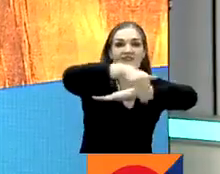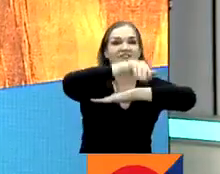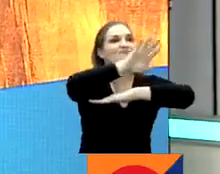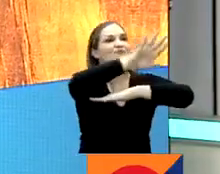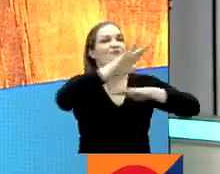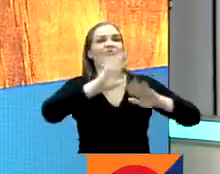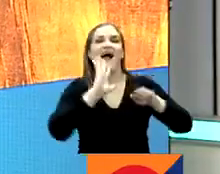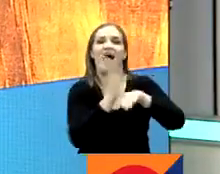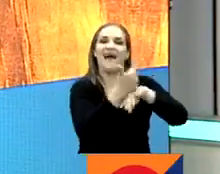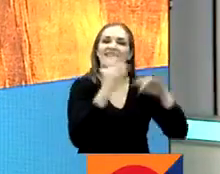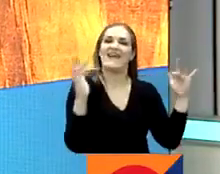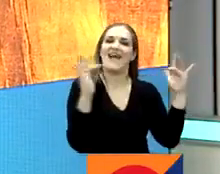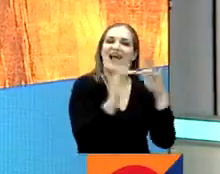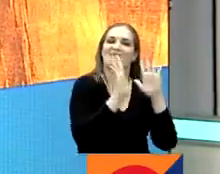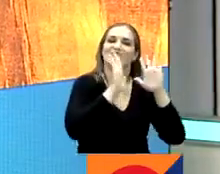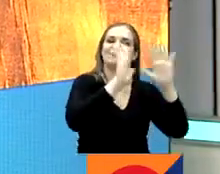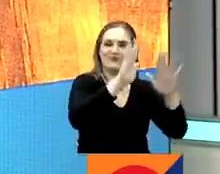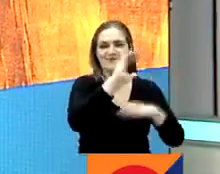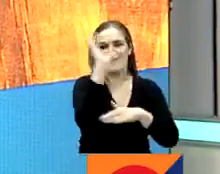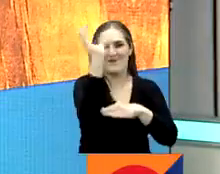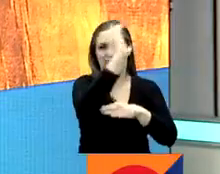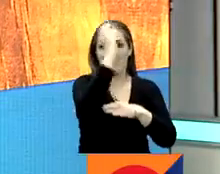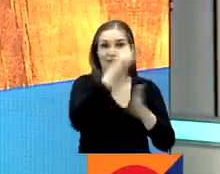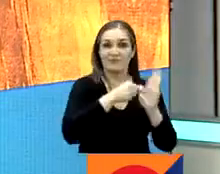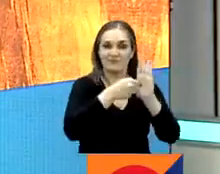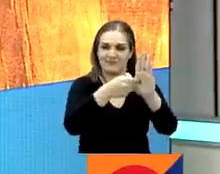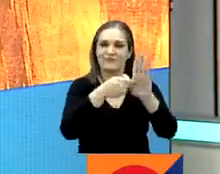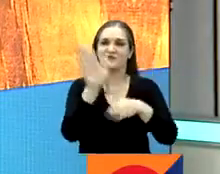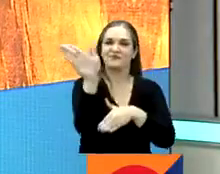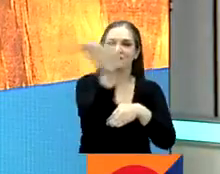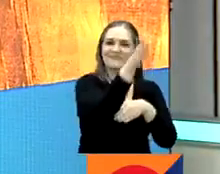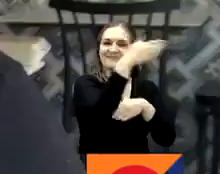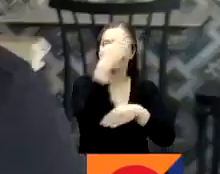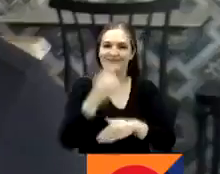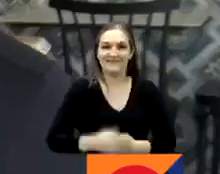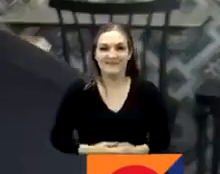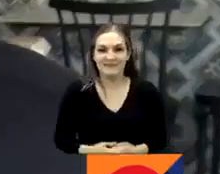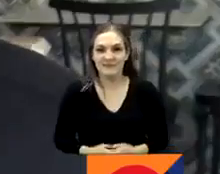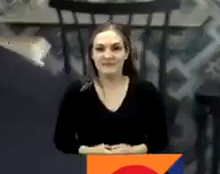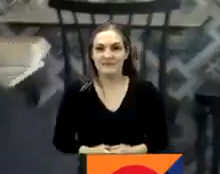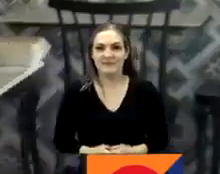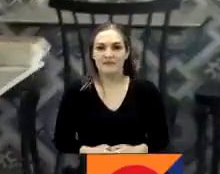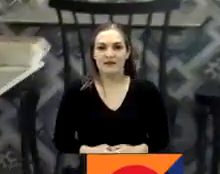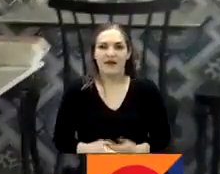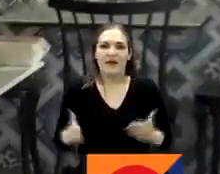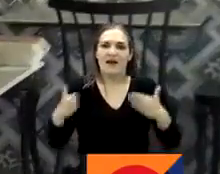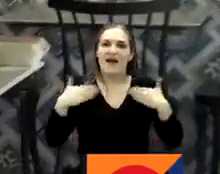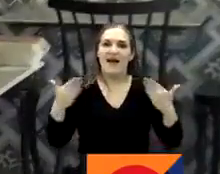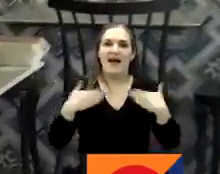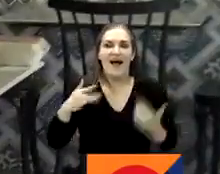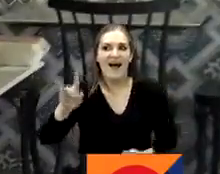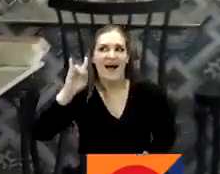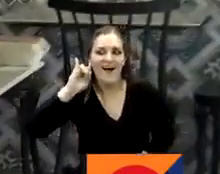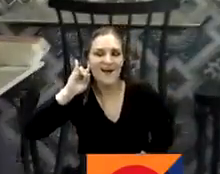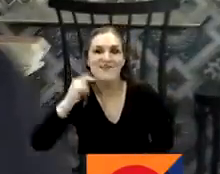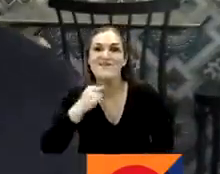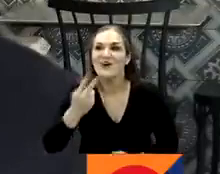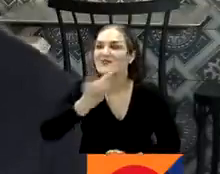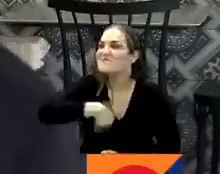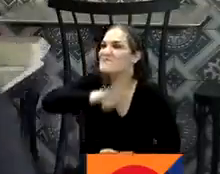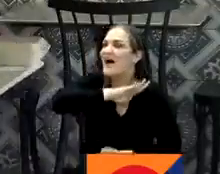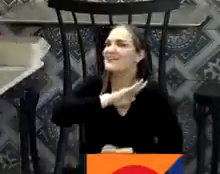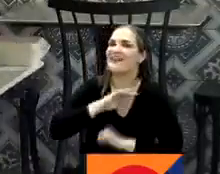Noticias visitamos la zona que guarda el tricolor y las añoranzas colombianas. Uy, qué alegría escuchar este paisa.